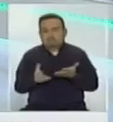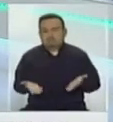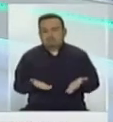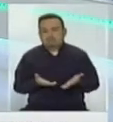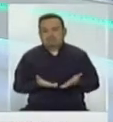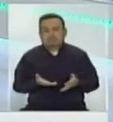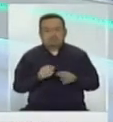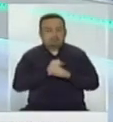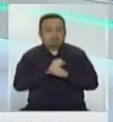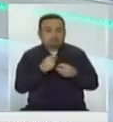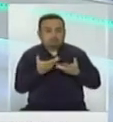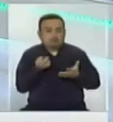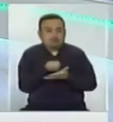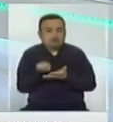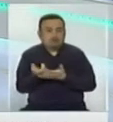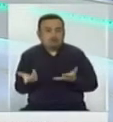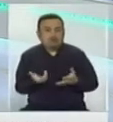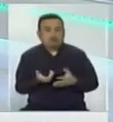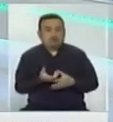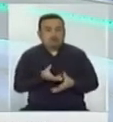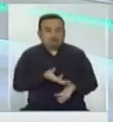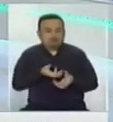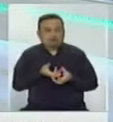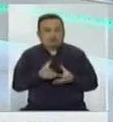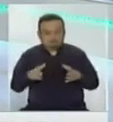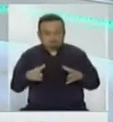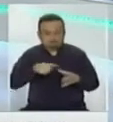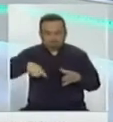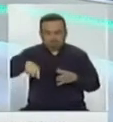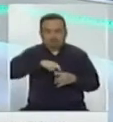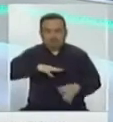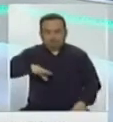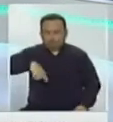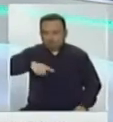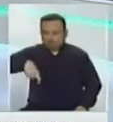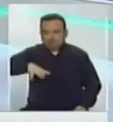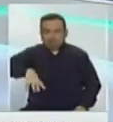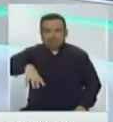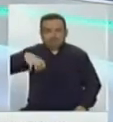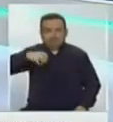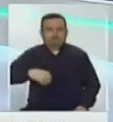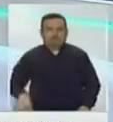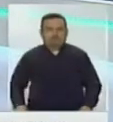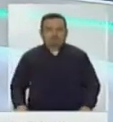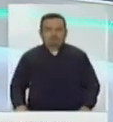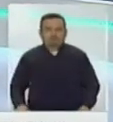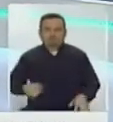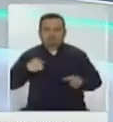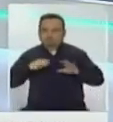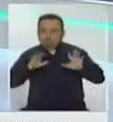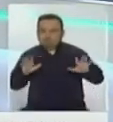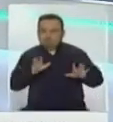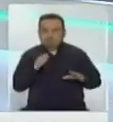ejemplo, ha habido un boom de estas compras, de estas aspiradoras robots, ¿no? Estas redondas que dan vueltas por ahí yo no me atrevió al